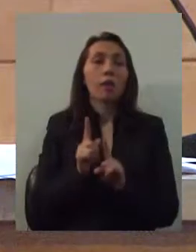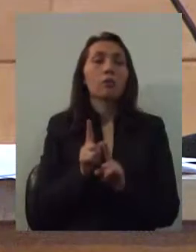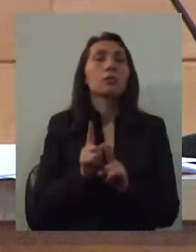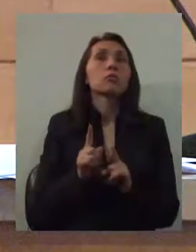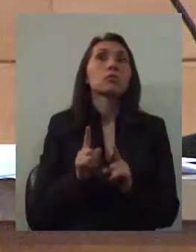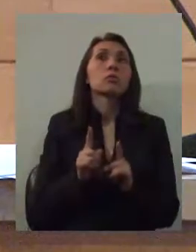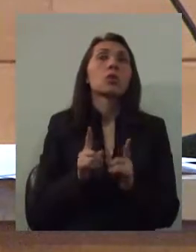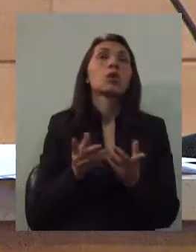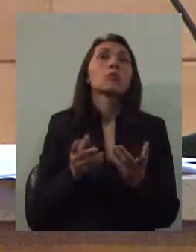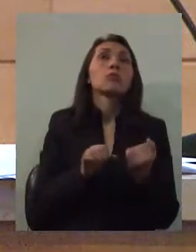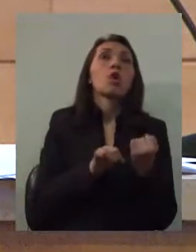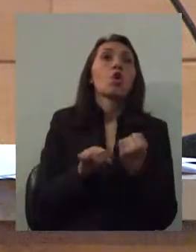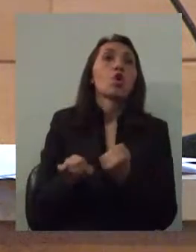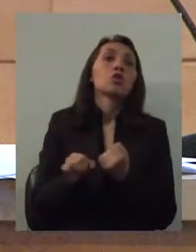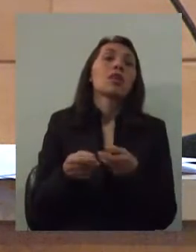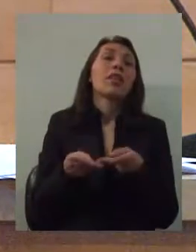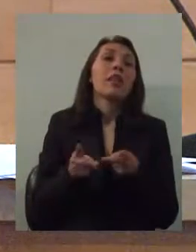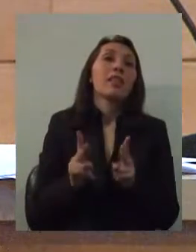vaya en contra